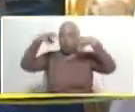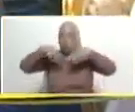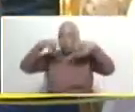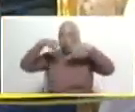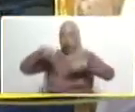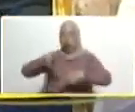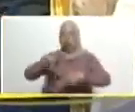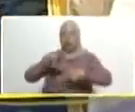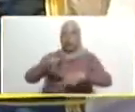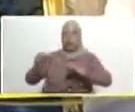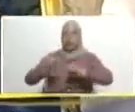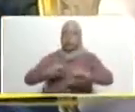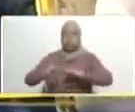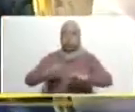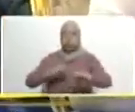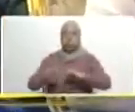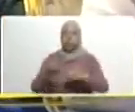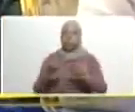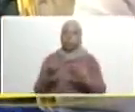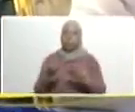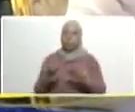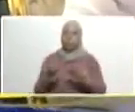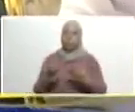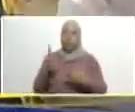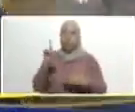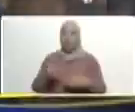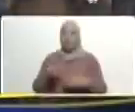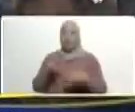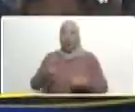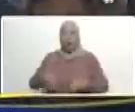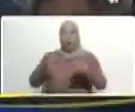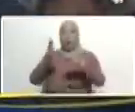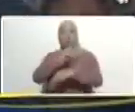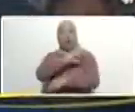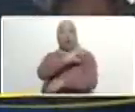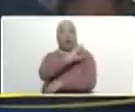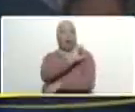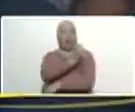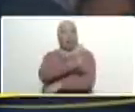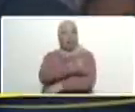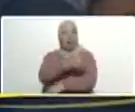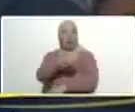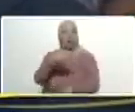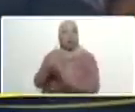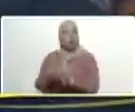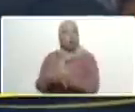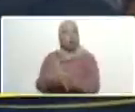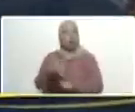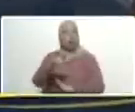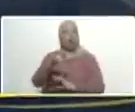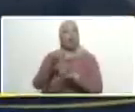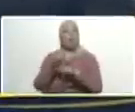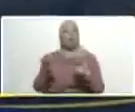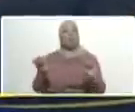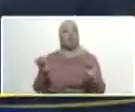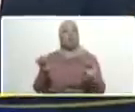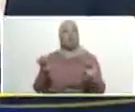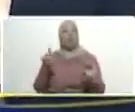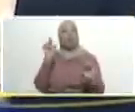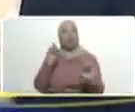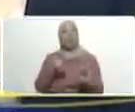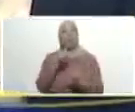de las oportunidades energéticas y de estabilización en esta materia. Y es que hay que colocarlo en su